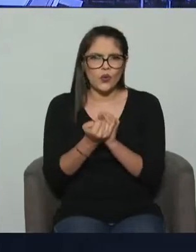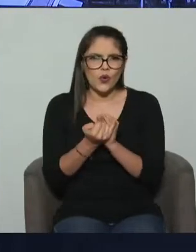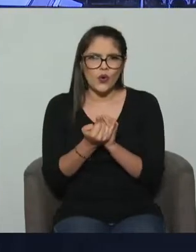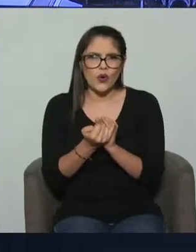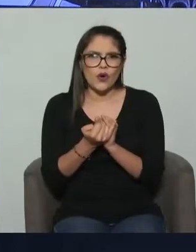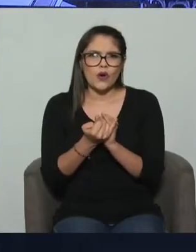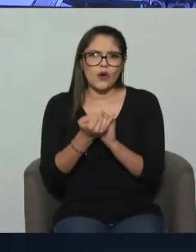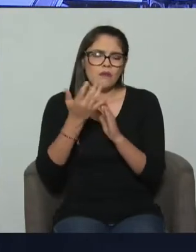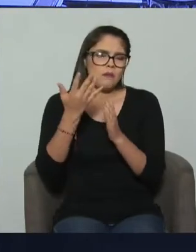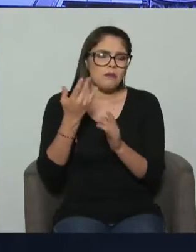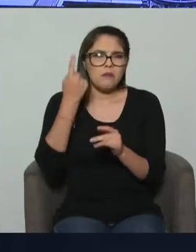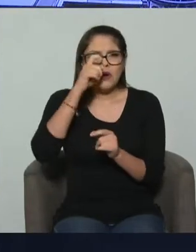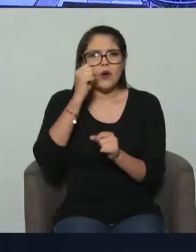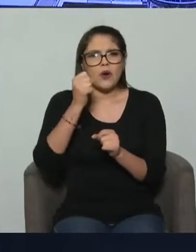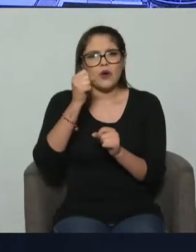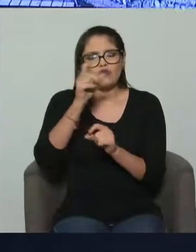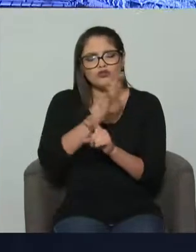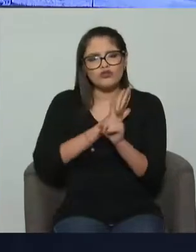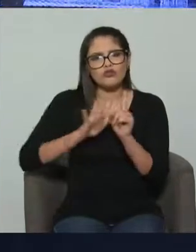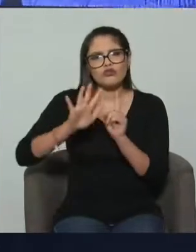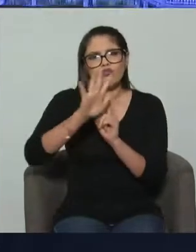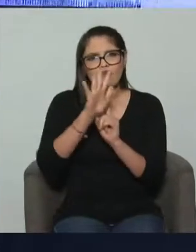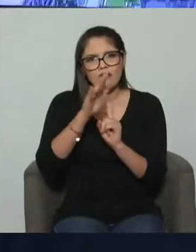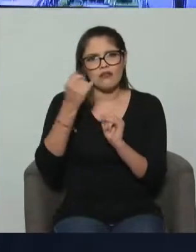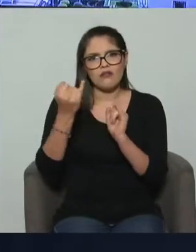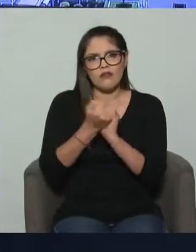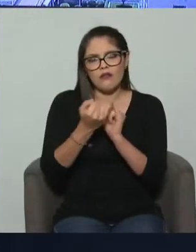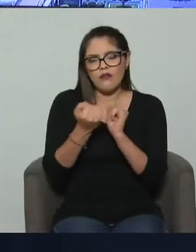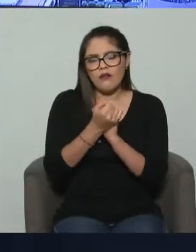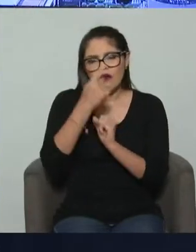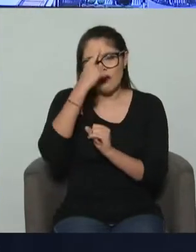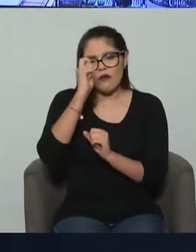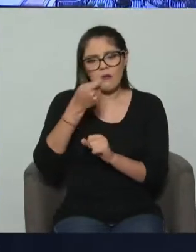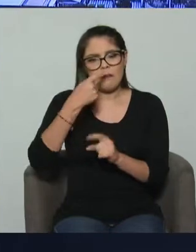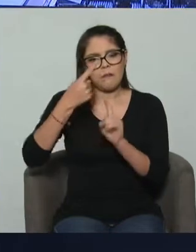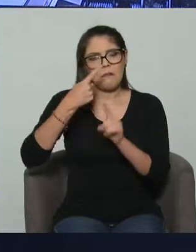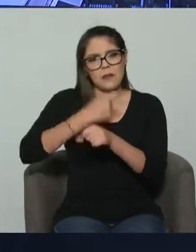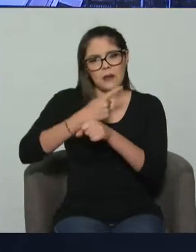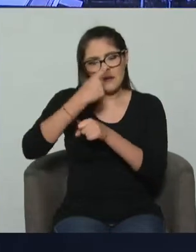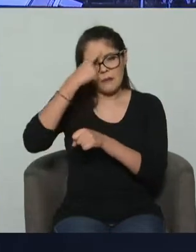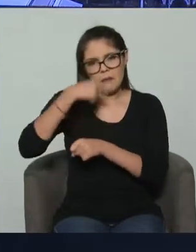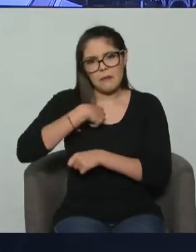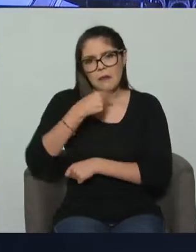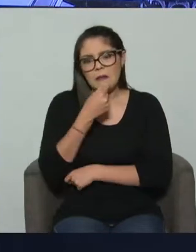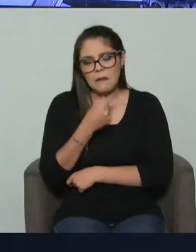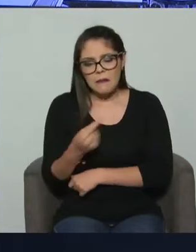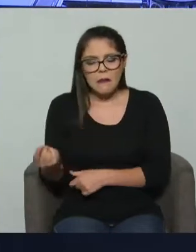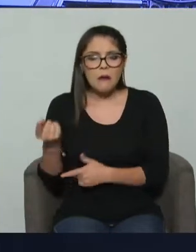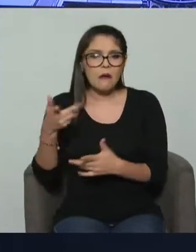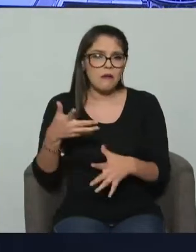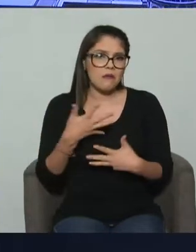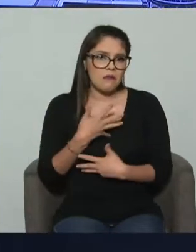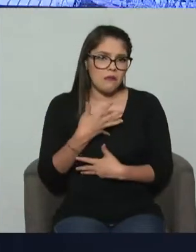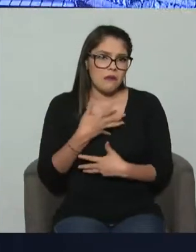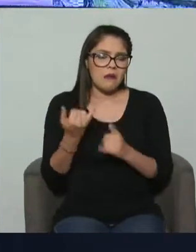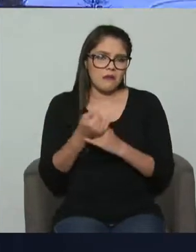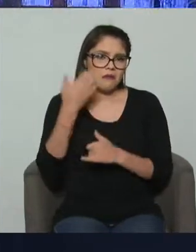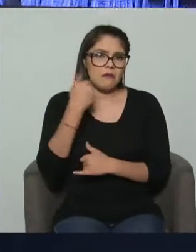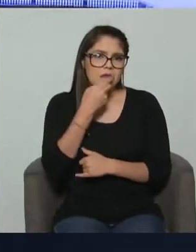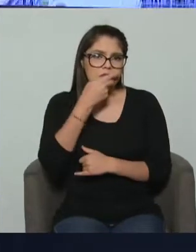trágicas situaciones de violencia y de